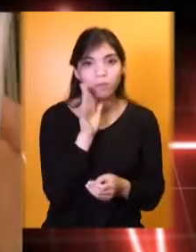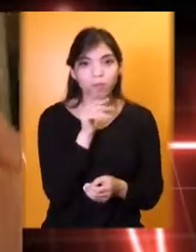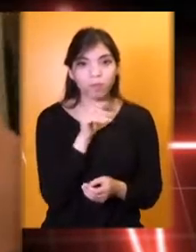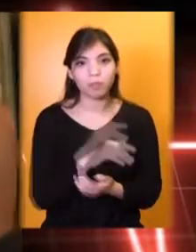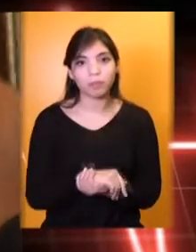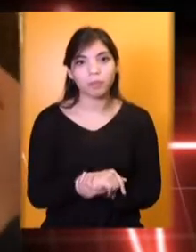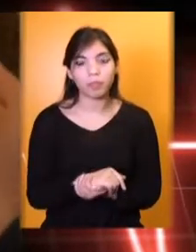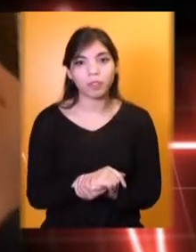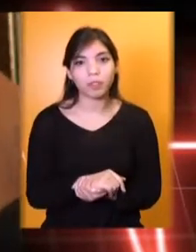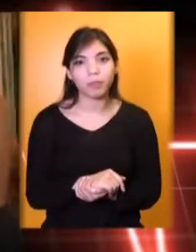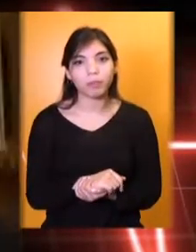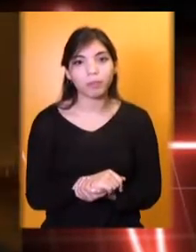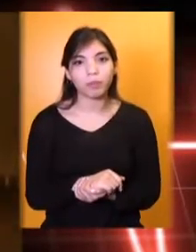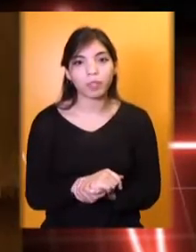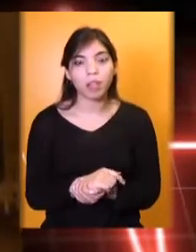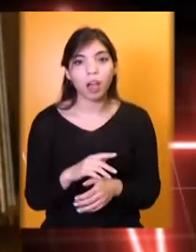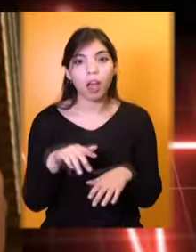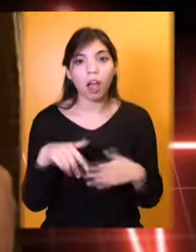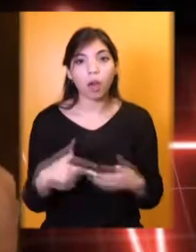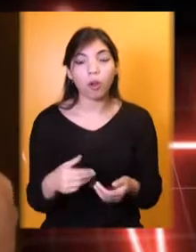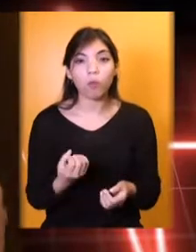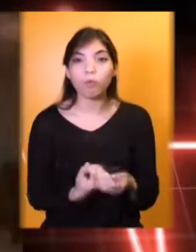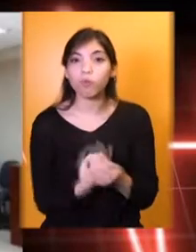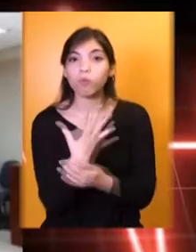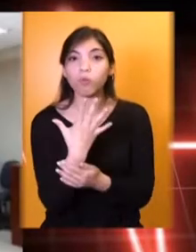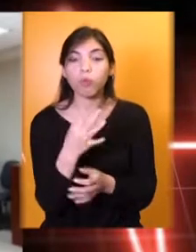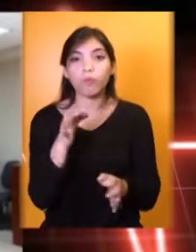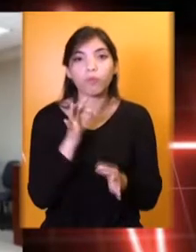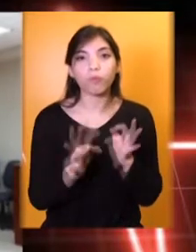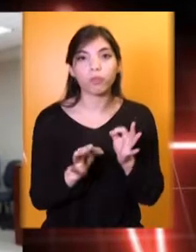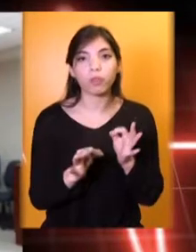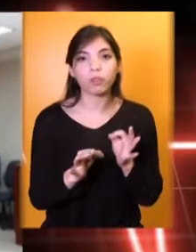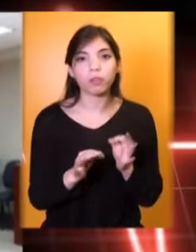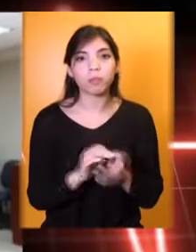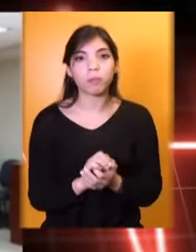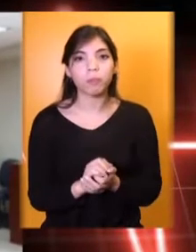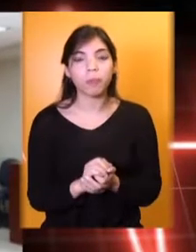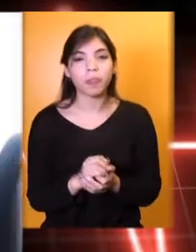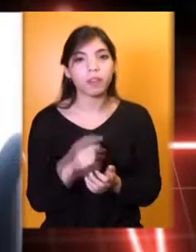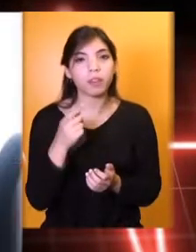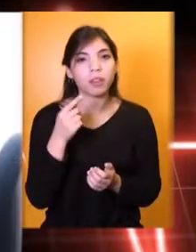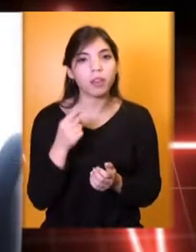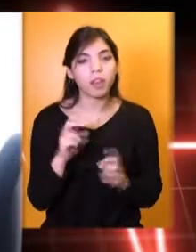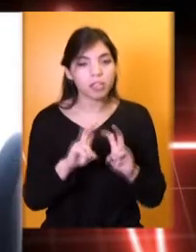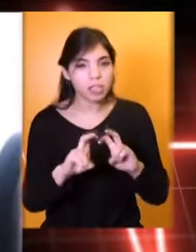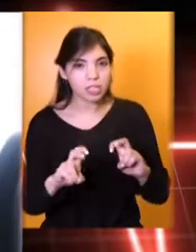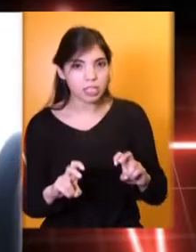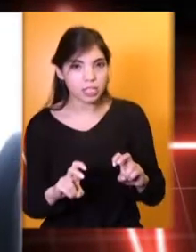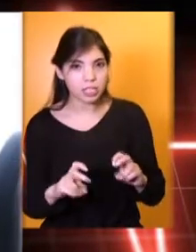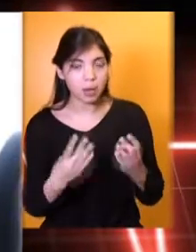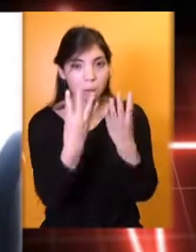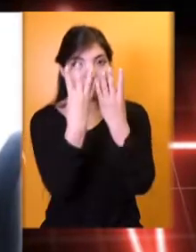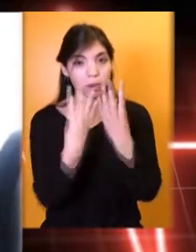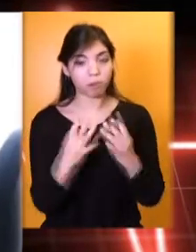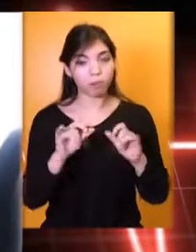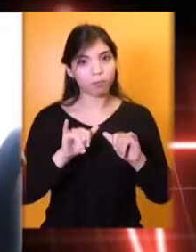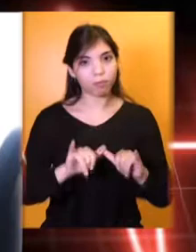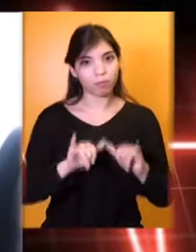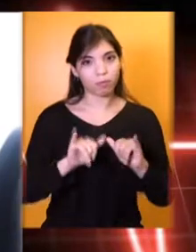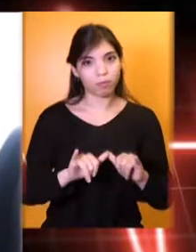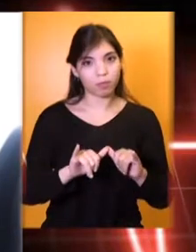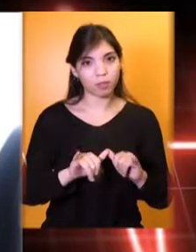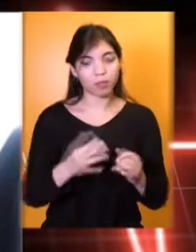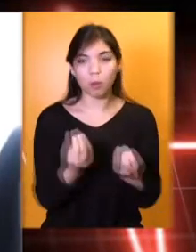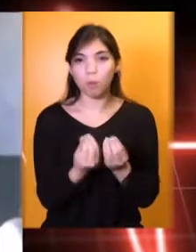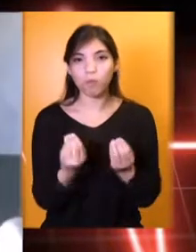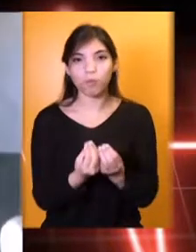antecedentes, el Ministerio Público se prepara para una nueva audiencia en la que se revisarán las medidas de prisión preventiva para este hombre que está acusado por una